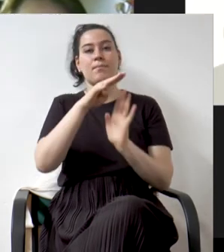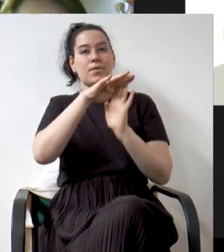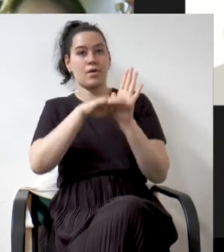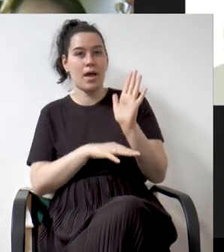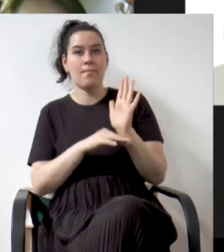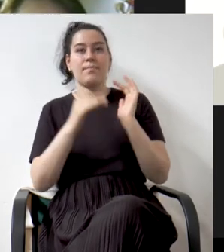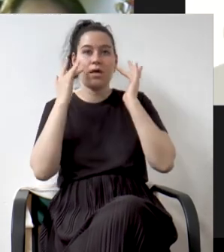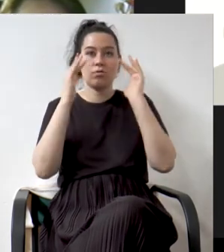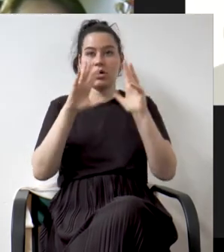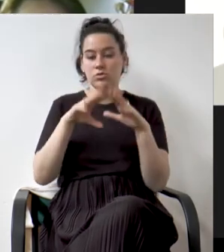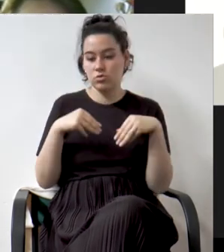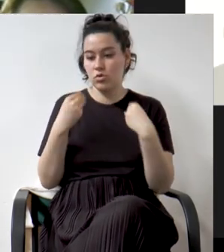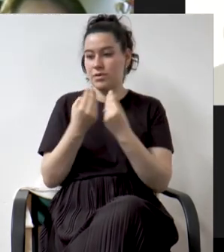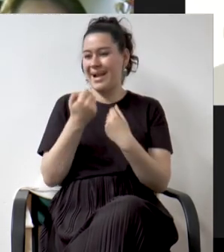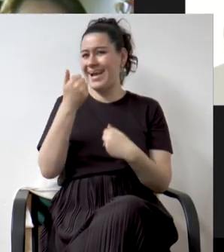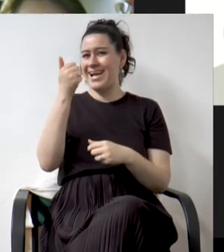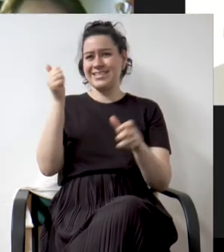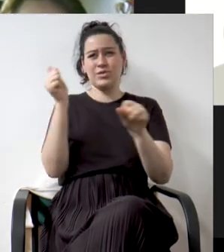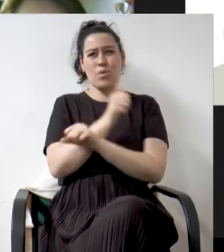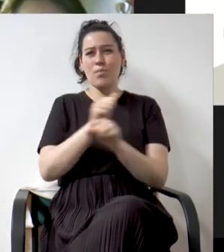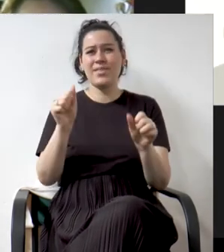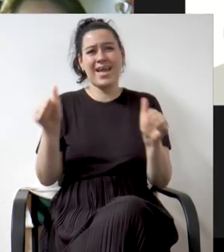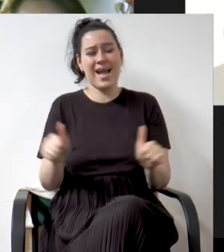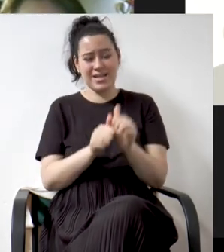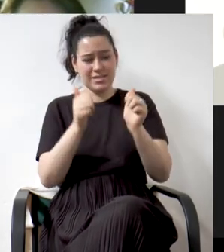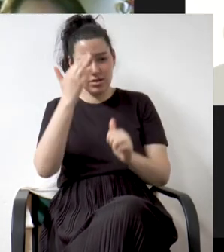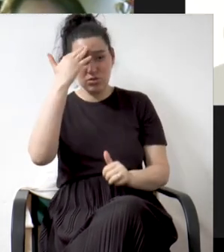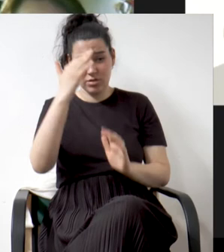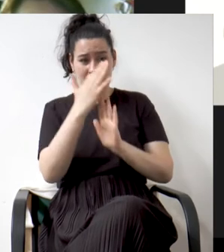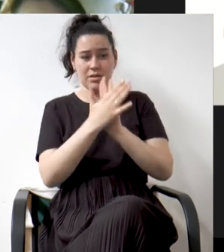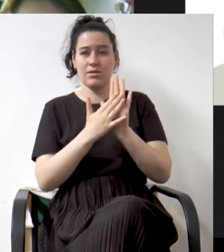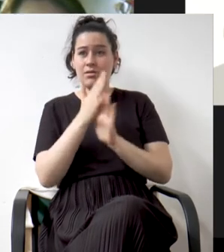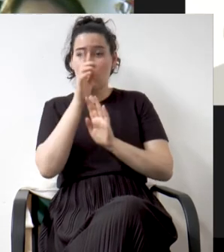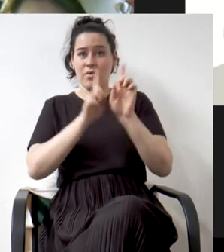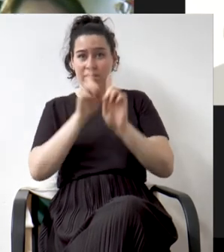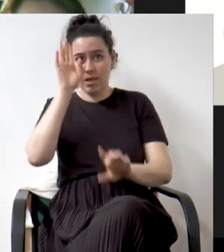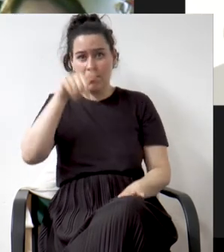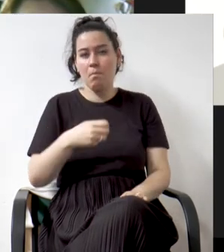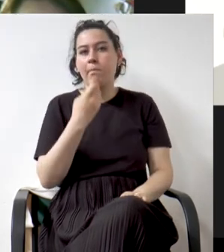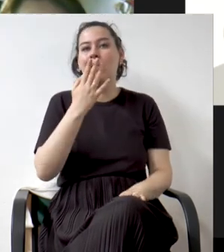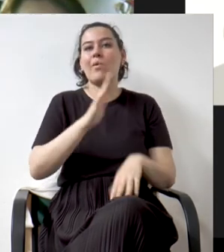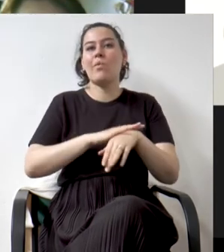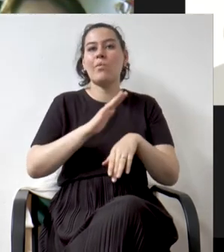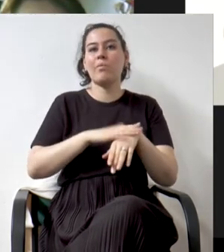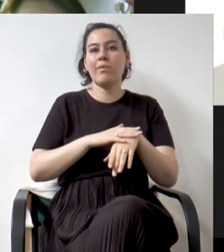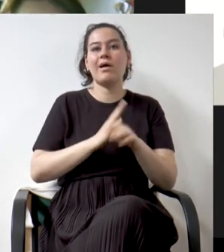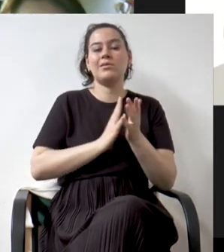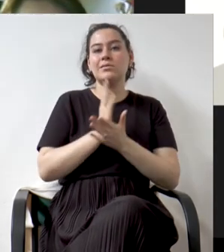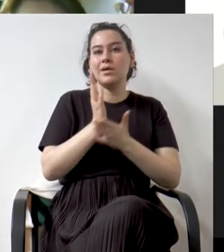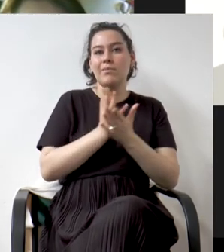dedicación total es casi inalcanzable para muchísimos docentes de la Universidad de la República, pasa porque el estándar de ingreso es tan